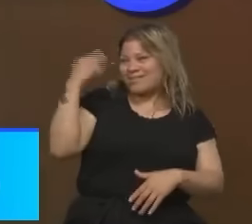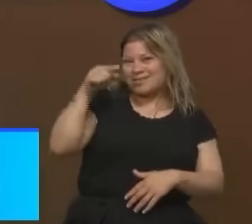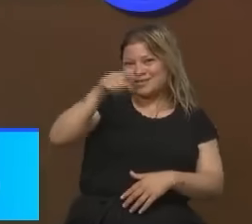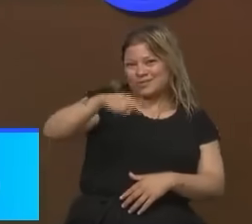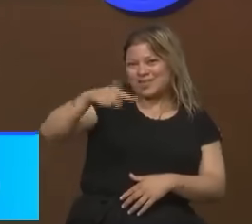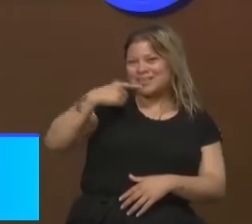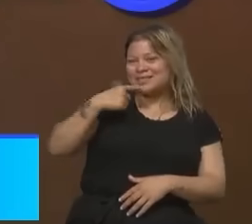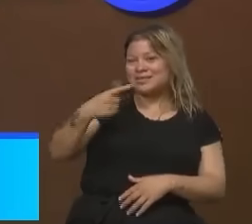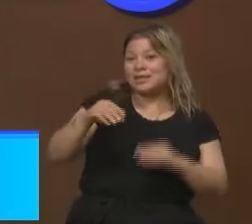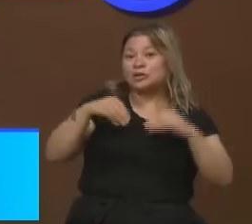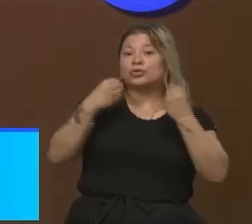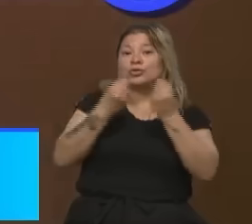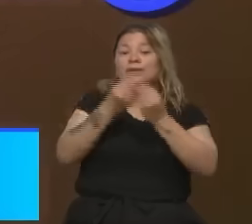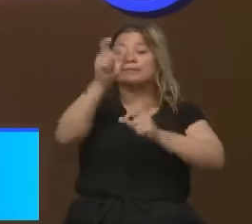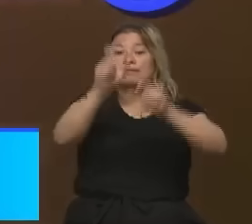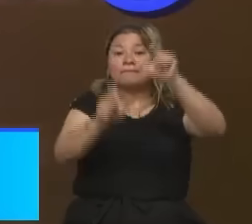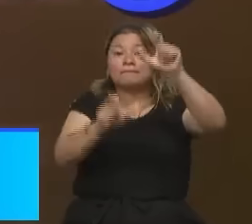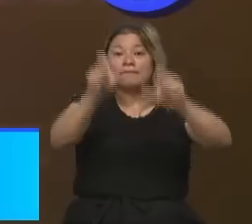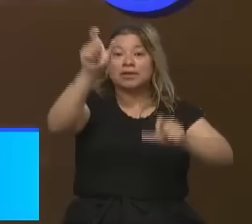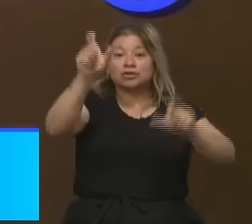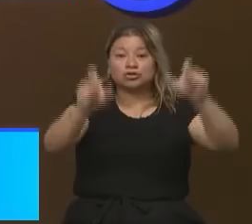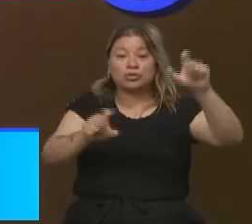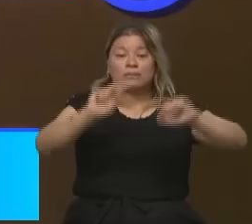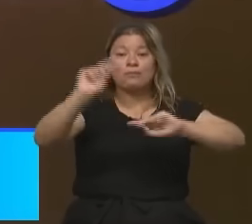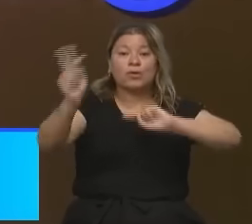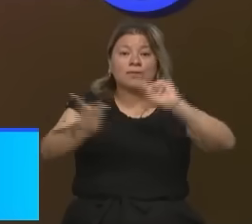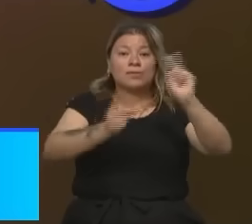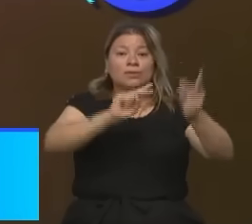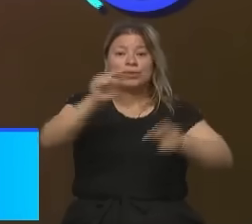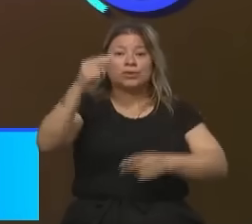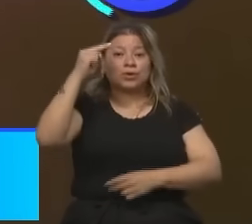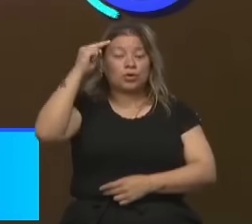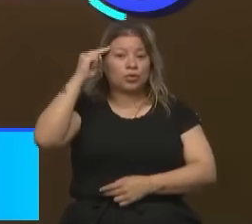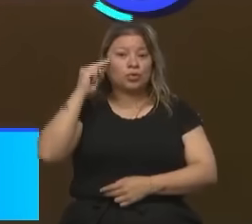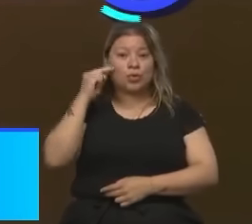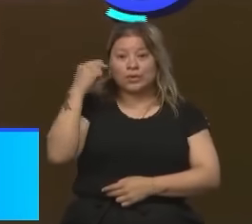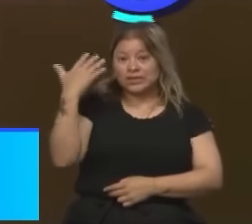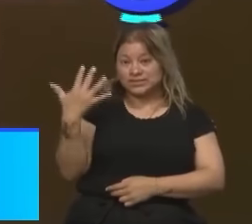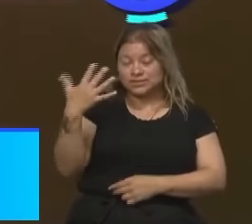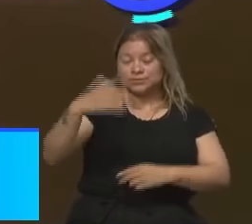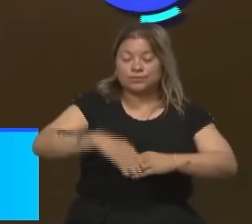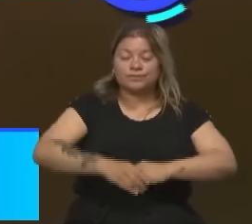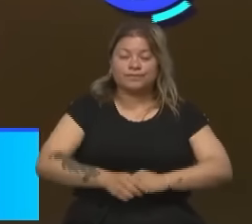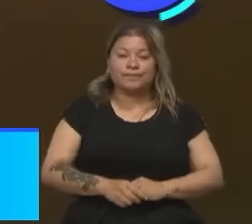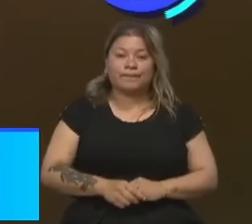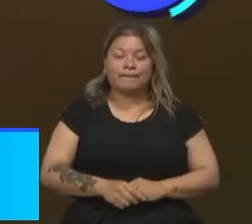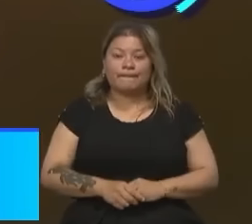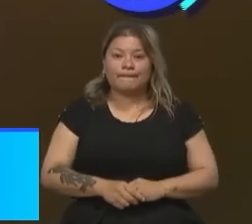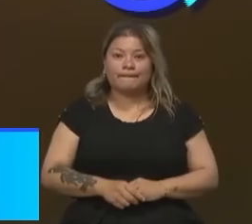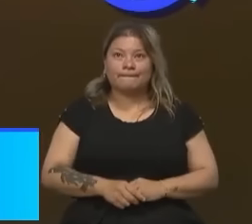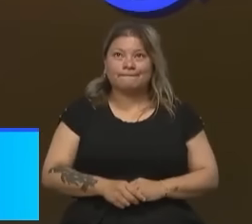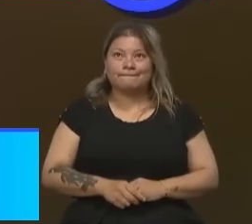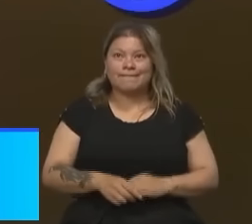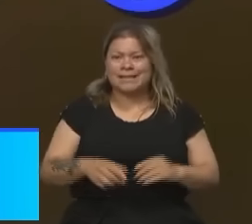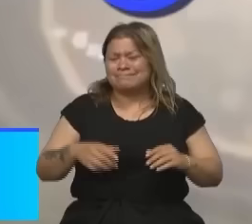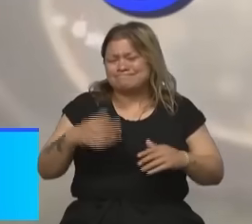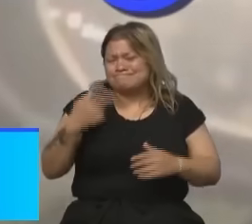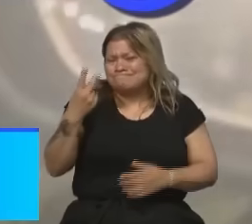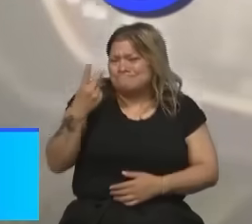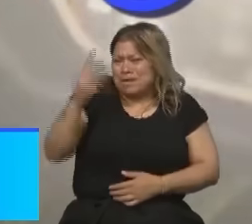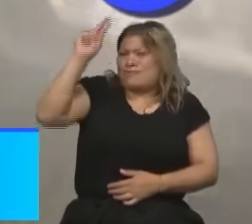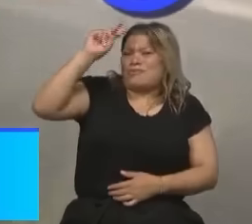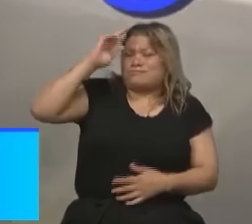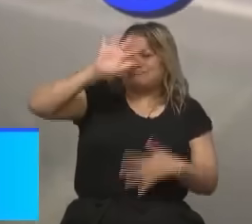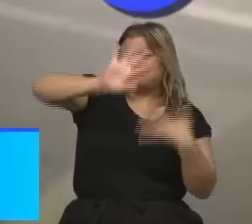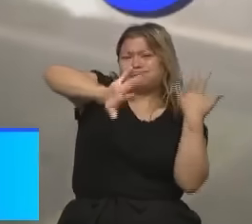de 95 personas que está confirmado que han perdido la vida, sí, en lo que fue una de las mayores catástrofes que han